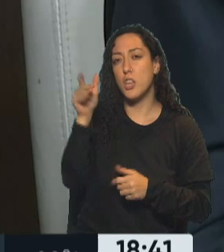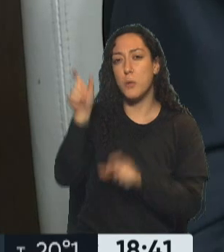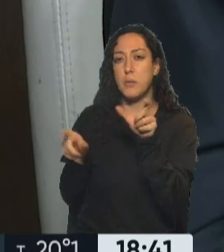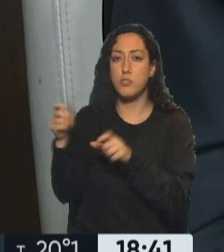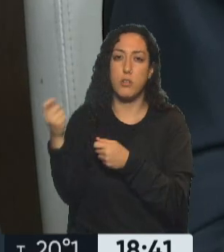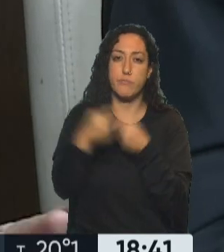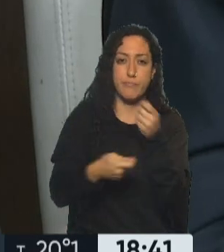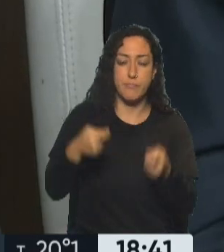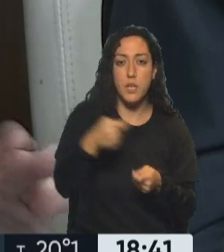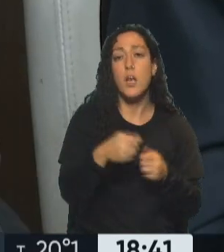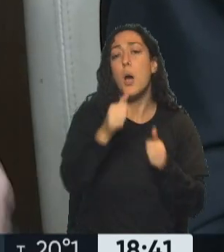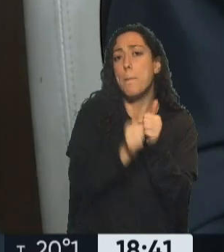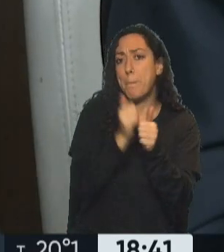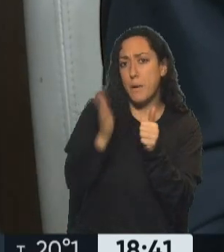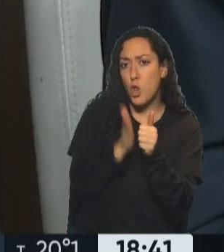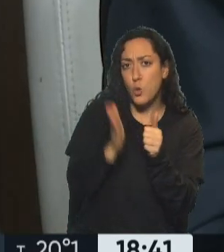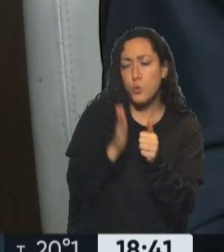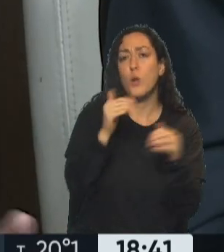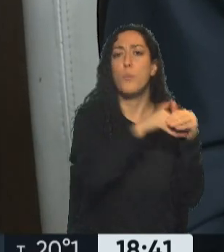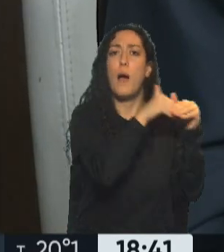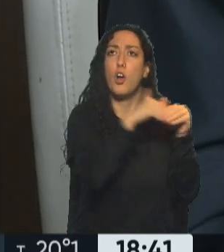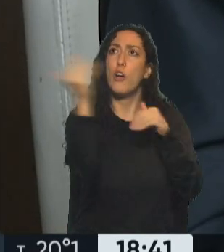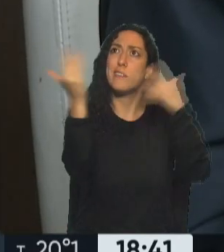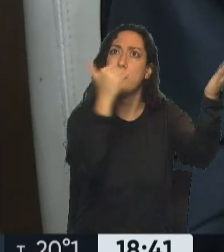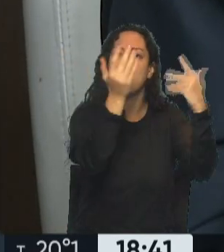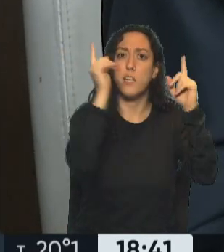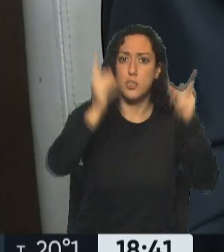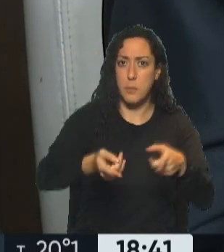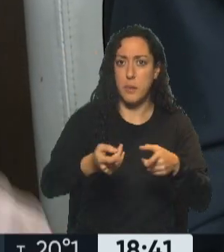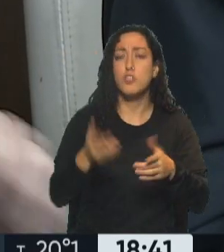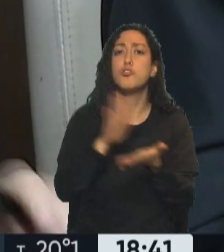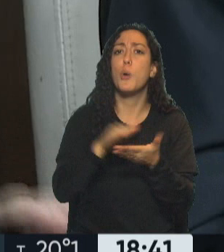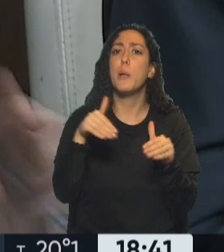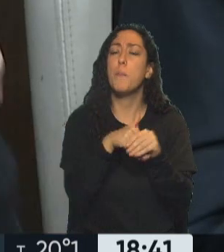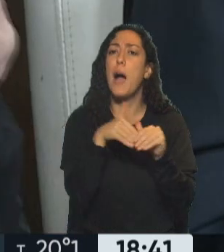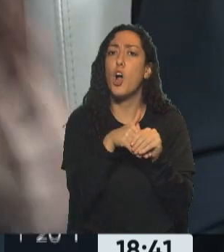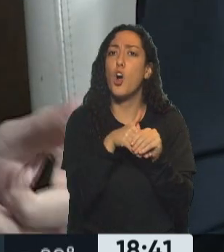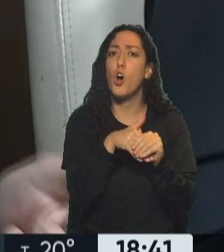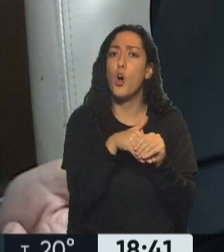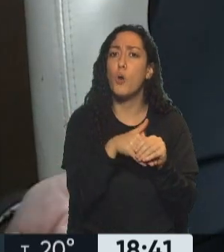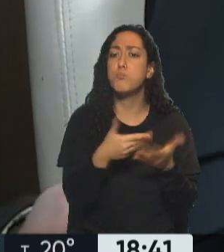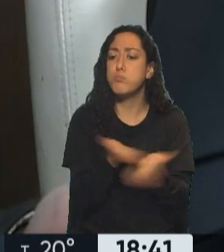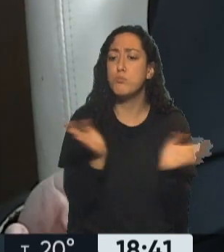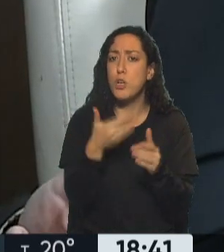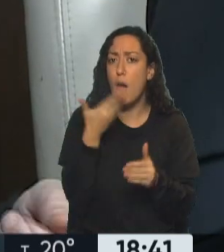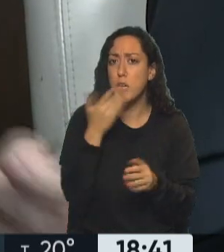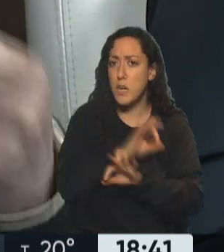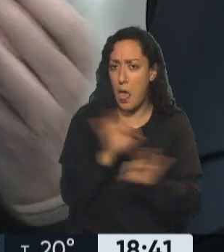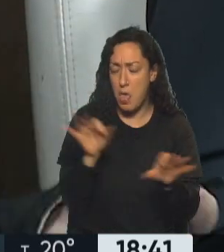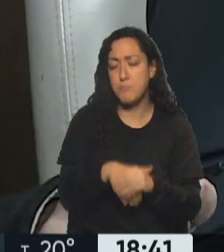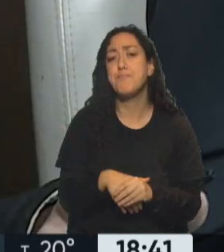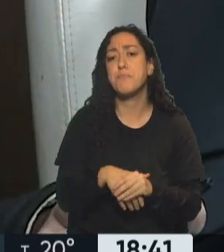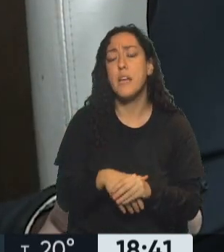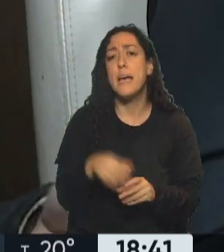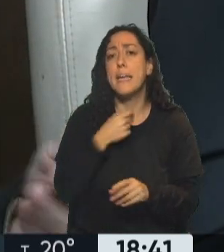de productores y de bancos extranjeros, no de la banca pública. Me gustaría saber, primero, si